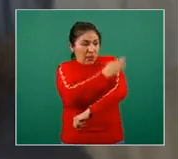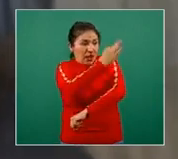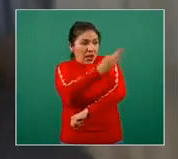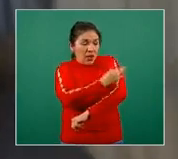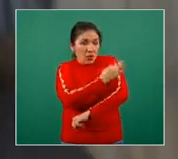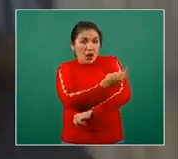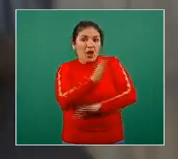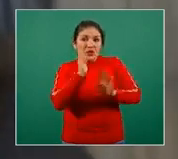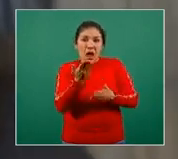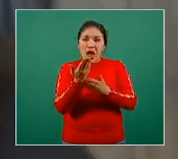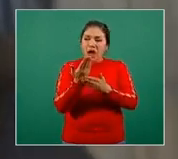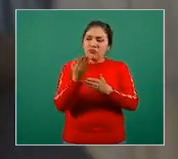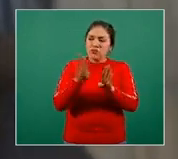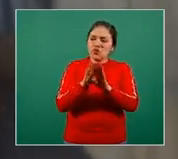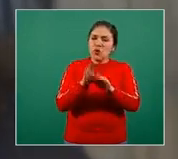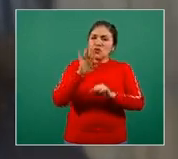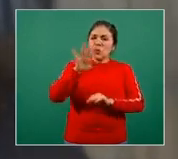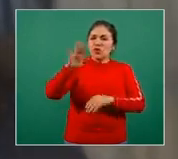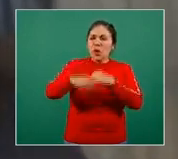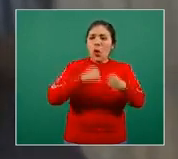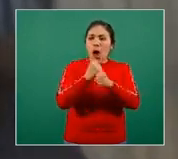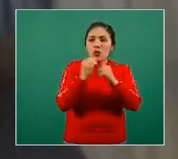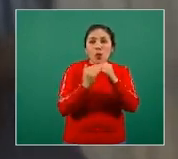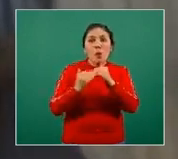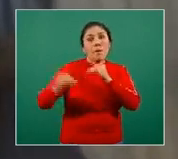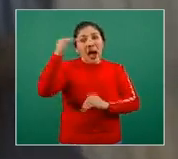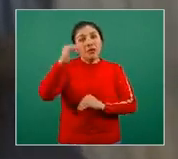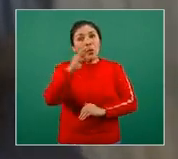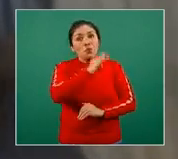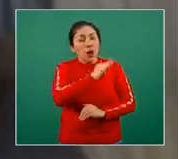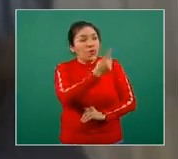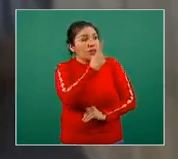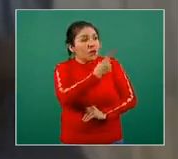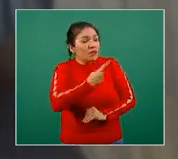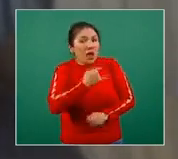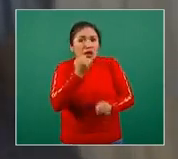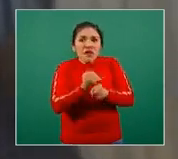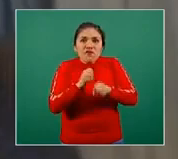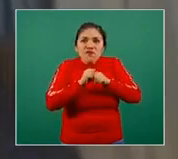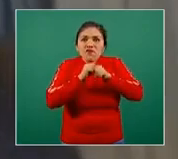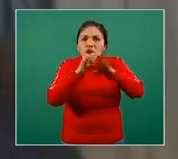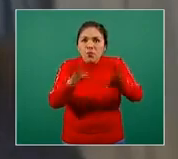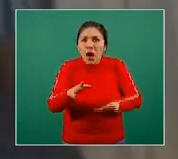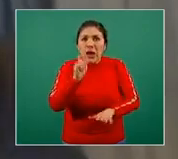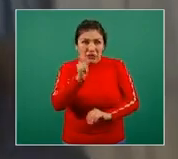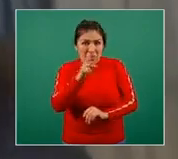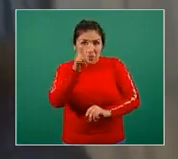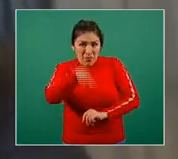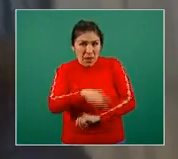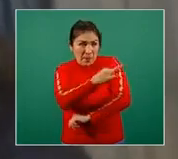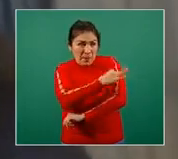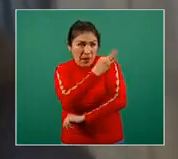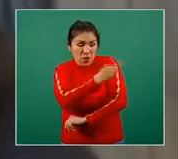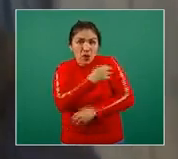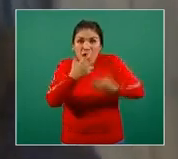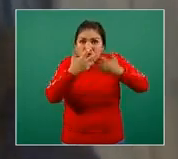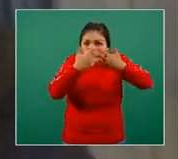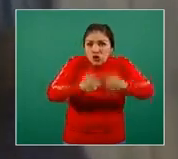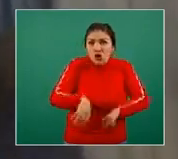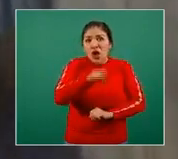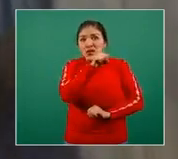de 55 años para proporcionar datos de qué tan bien funciona esta